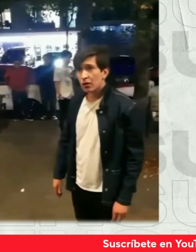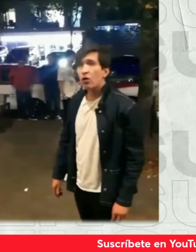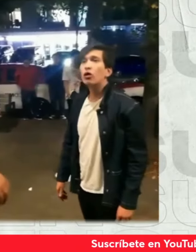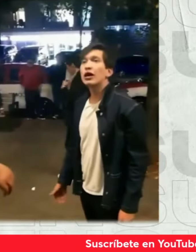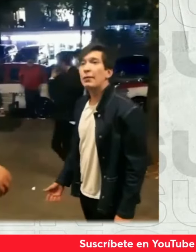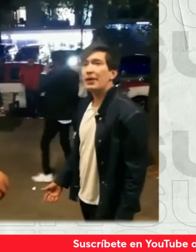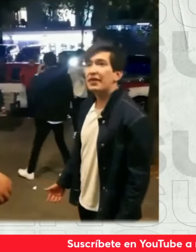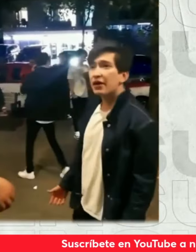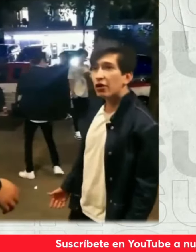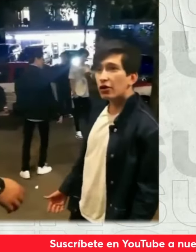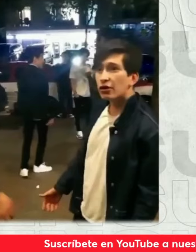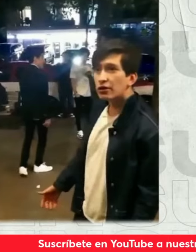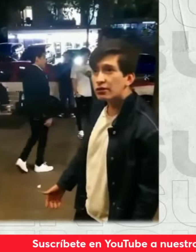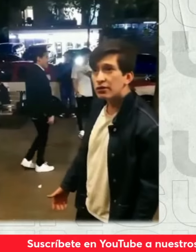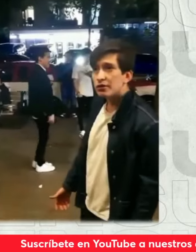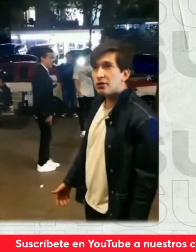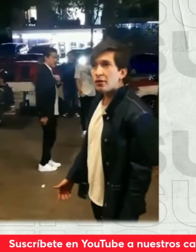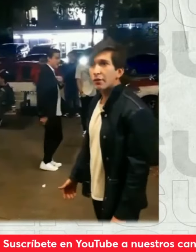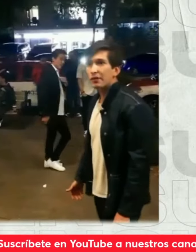Qué